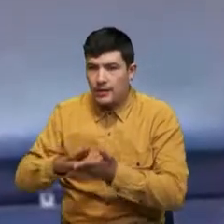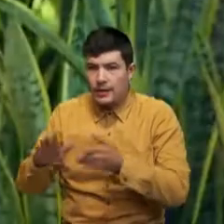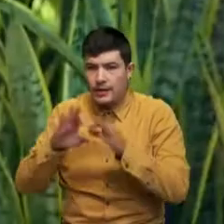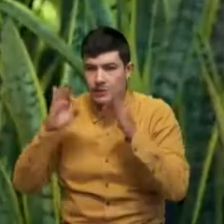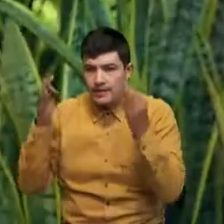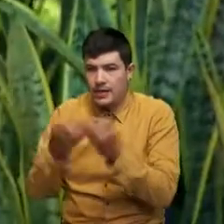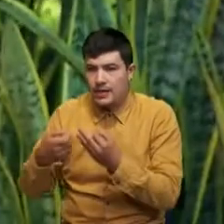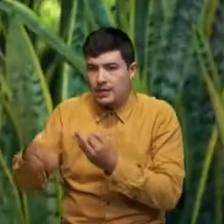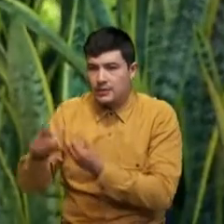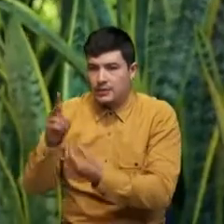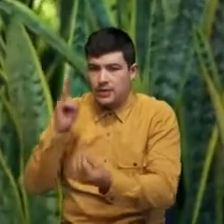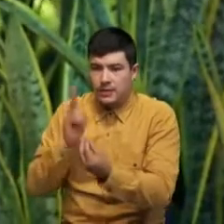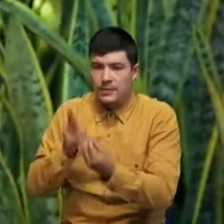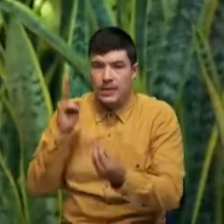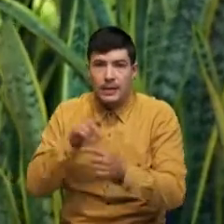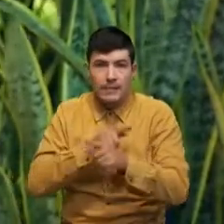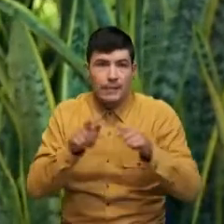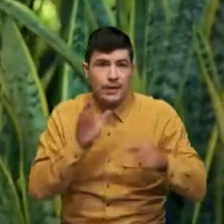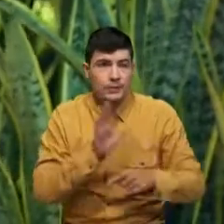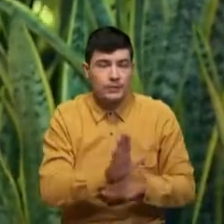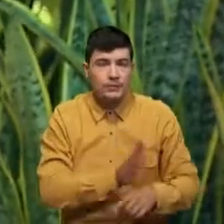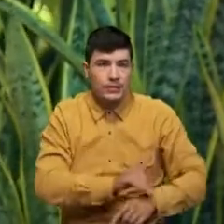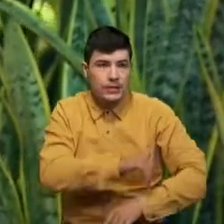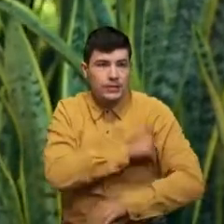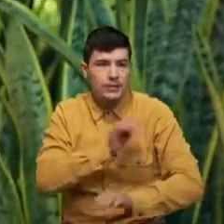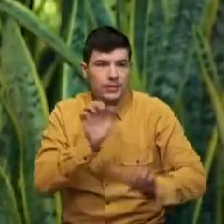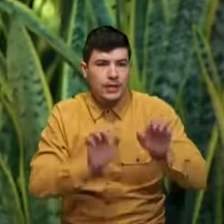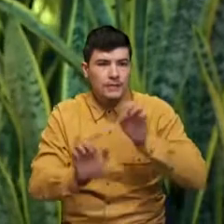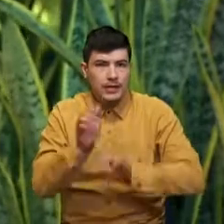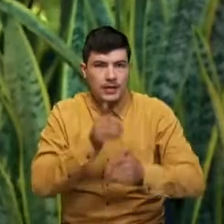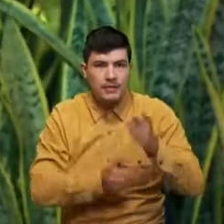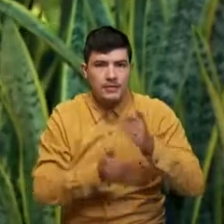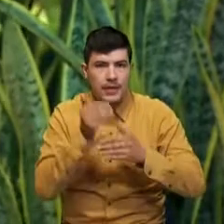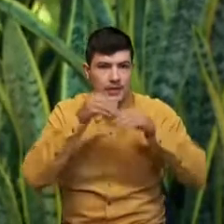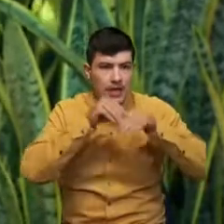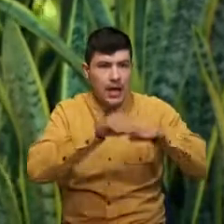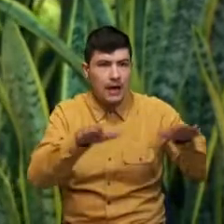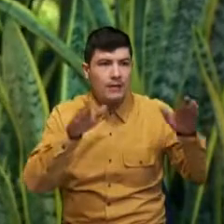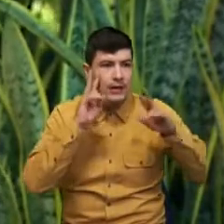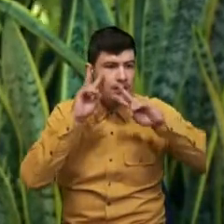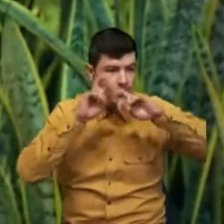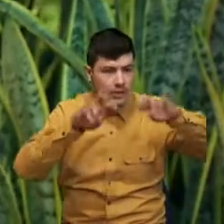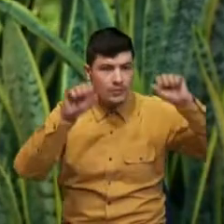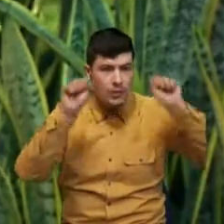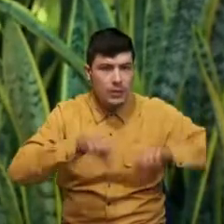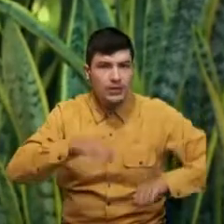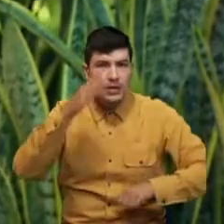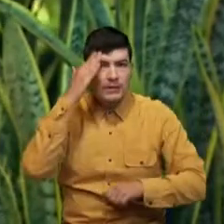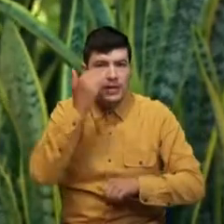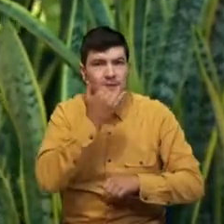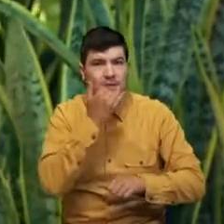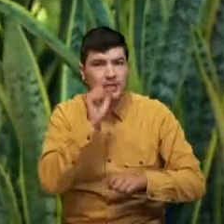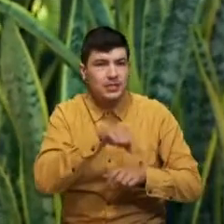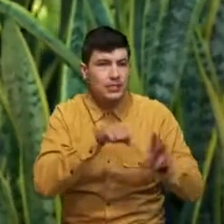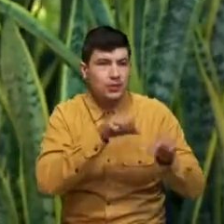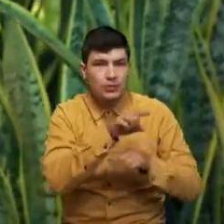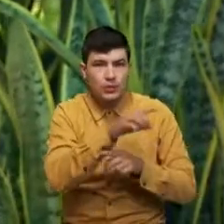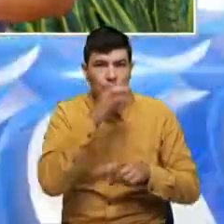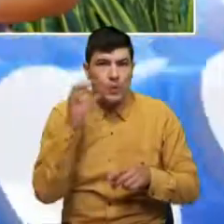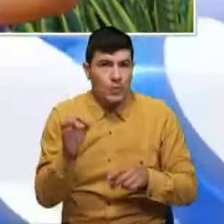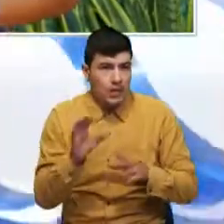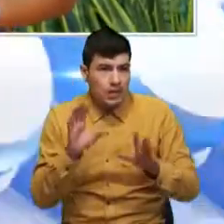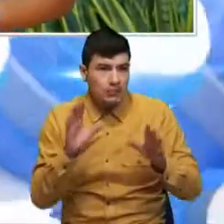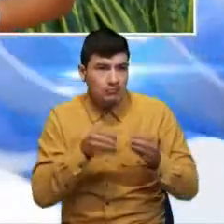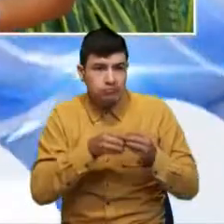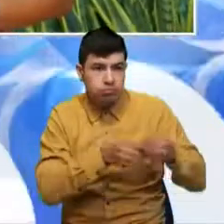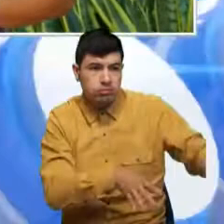muy bien pues desde el ministerio de defensa se busca abrir una investigación disciplinaria y penal para precipitar la baja del general villegas esto